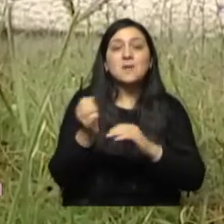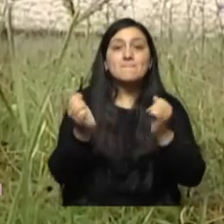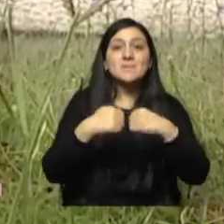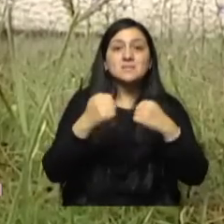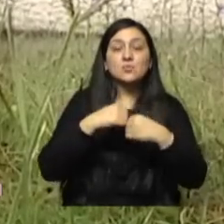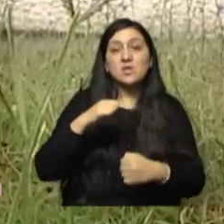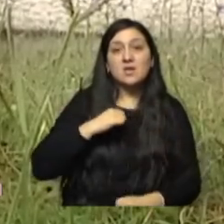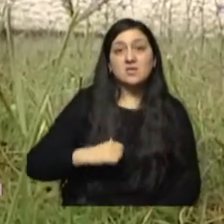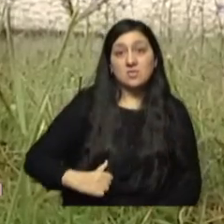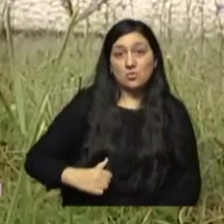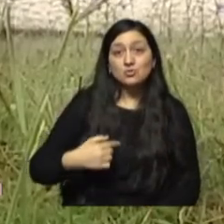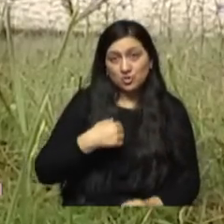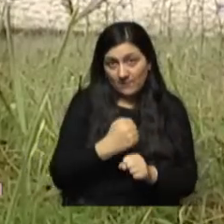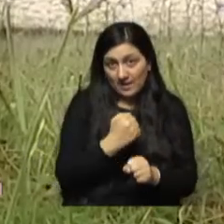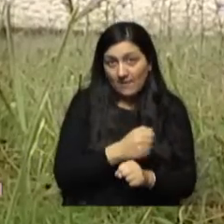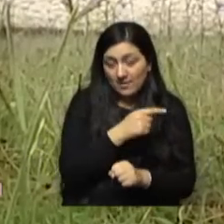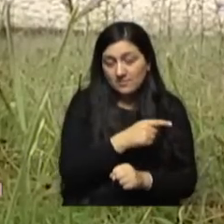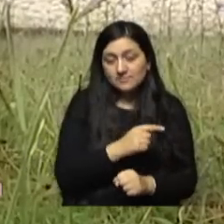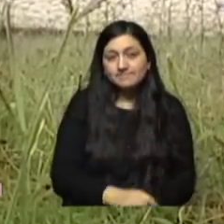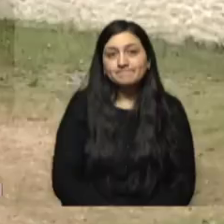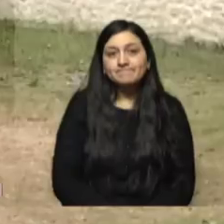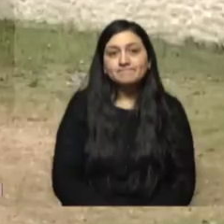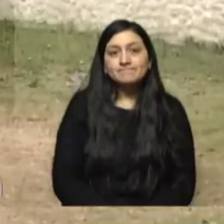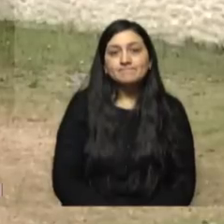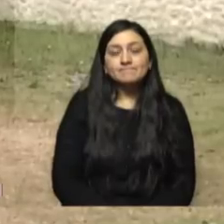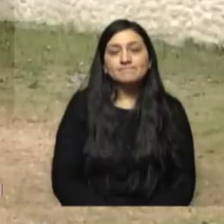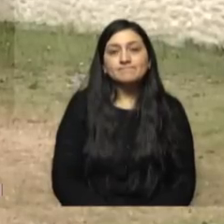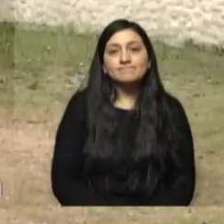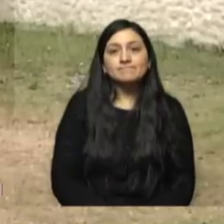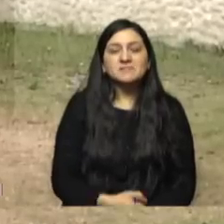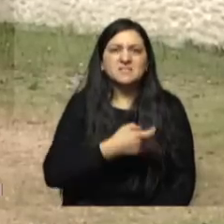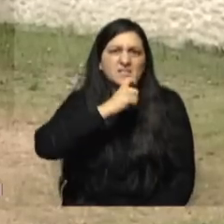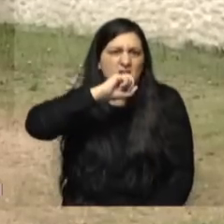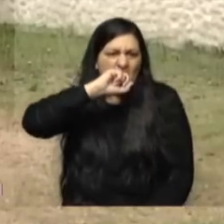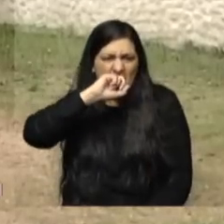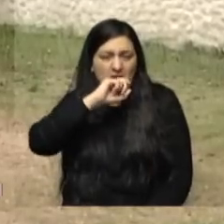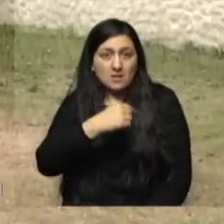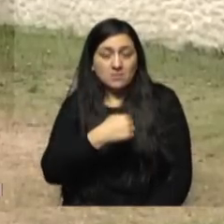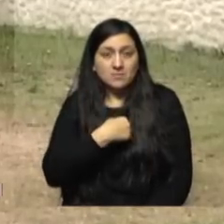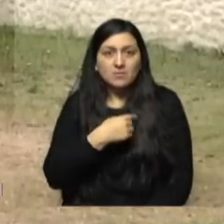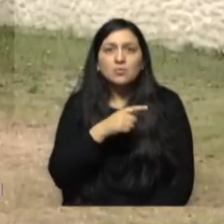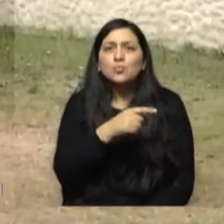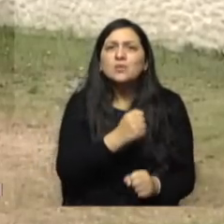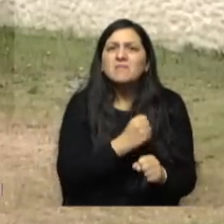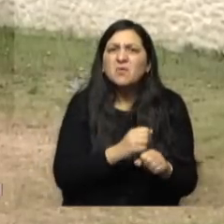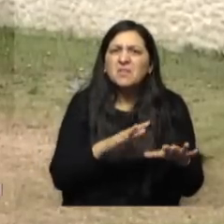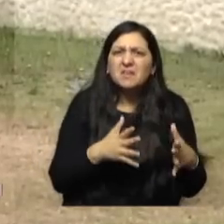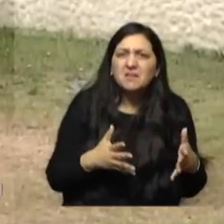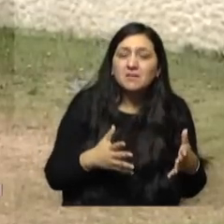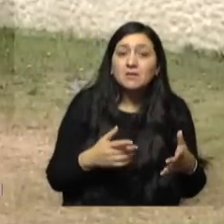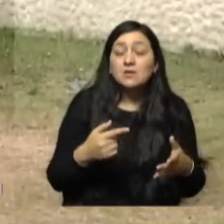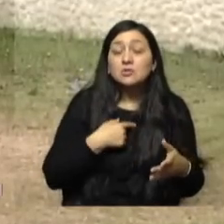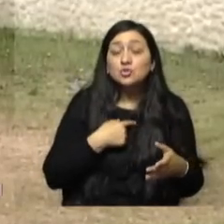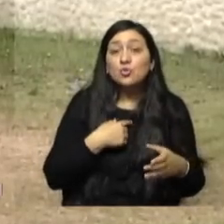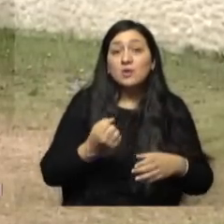donde yo trabajaba. Y bueno, y se enojaron mucho conmigo por allí. ¿Qué trabajaba, Walter? Yo,